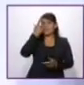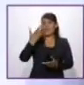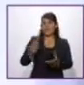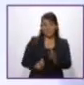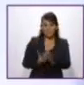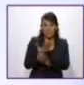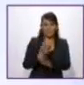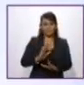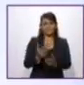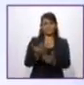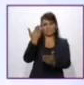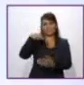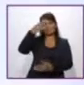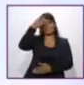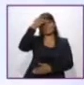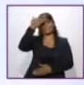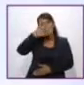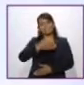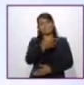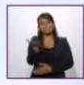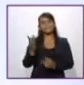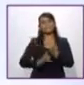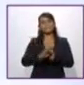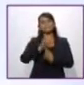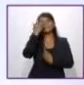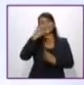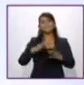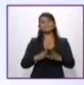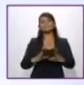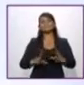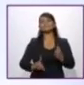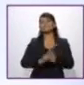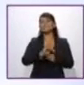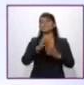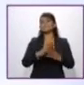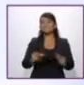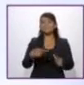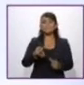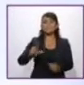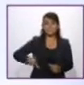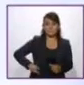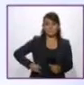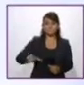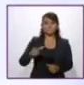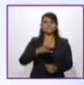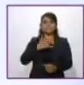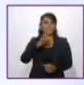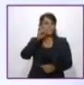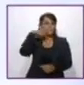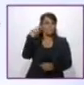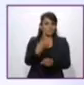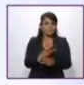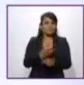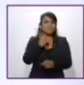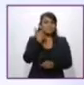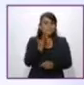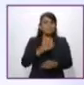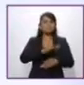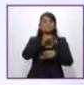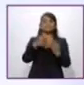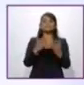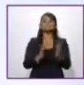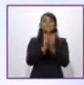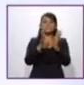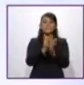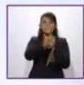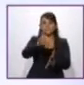mucho. Ya las personas saben cómo se tiene que solucionar. Aquí el caso es que el gobierno tenga la voluntad de trabajar de la mano con todos y cada uno